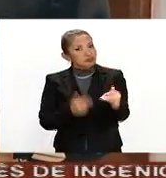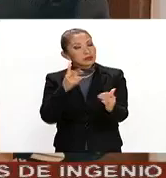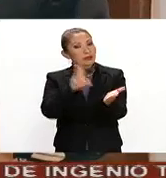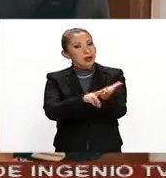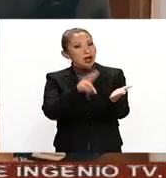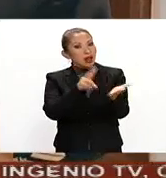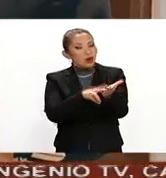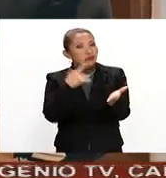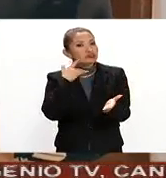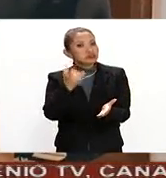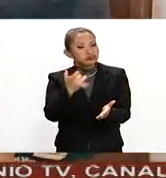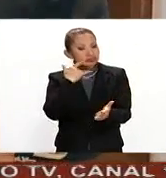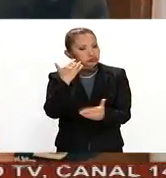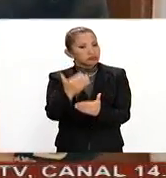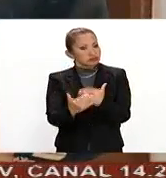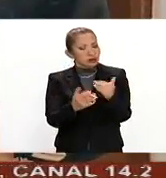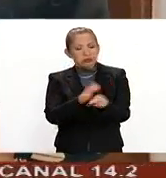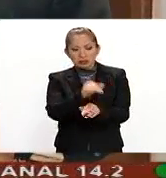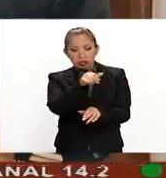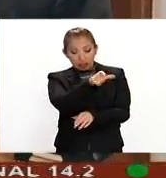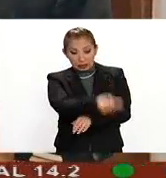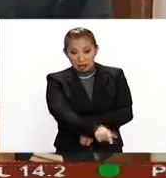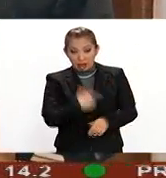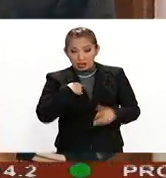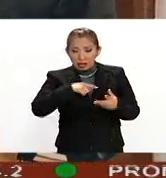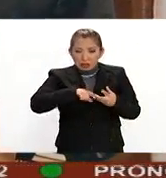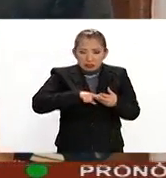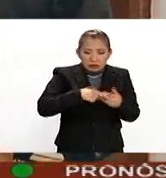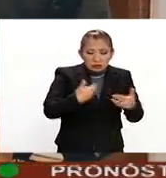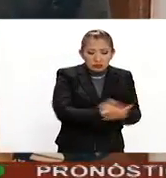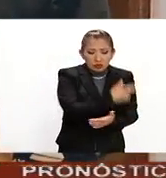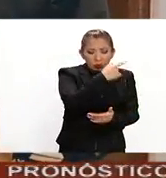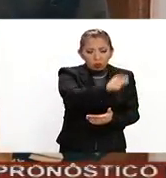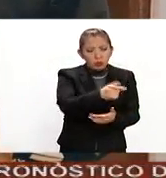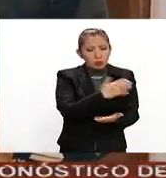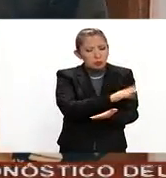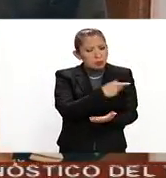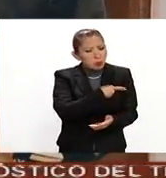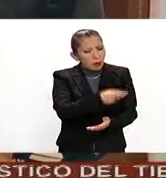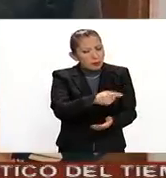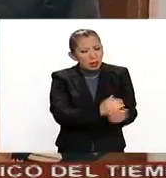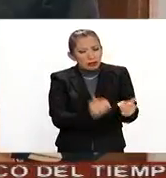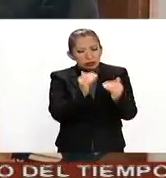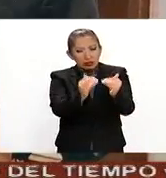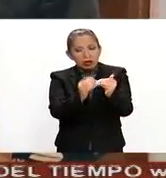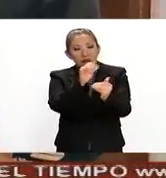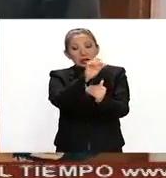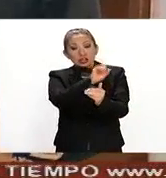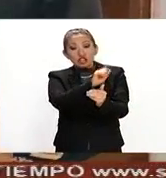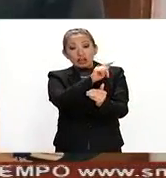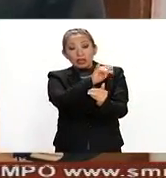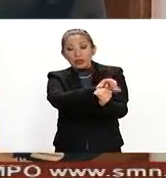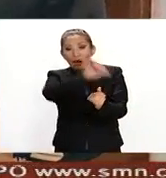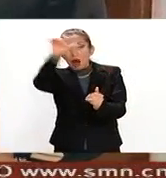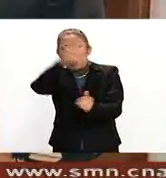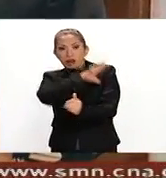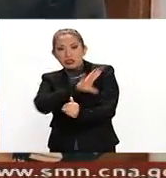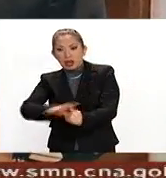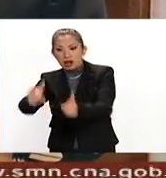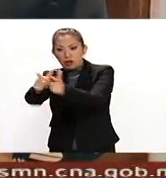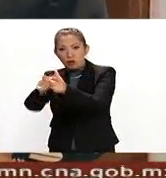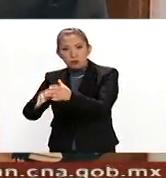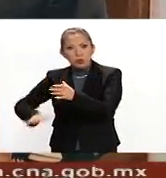valor y tenacidad, ya que siendo de origen humilde, ascendió de soldado hasta el máximo grado de general de